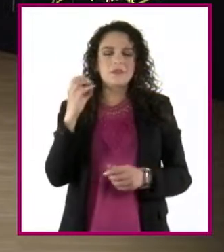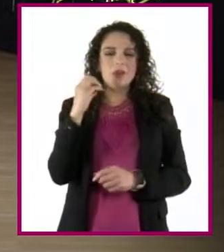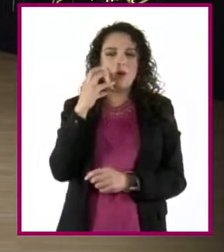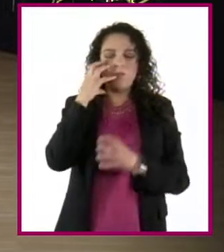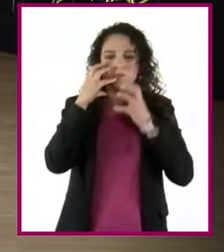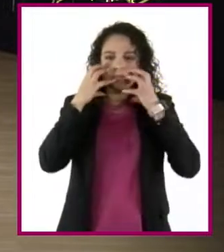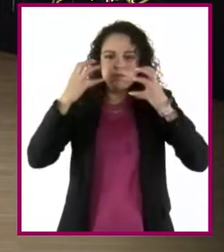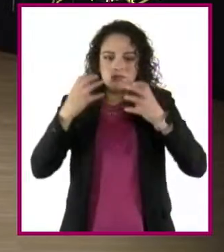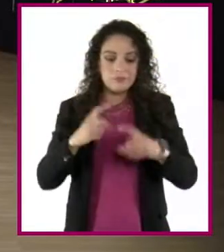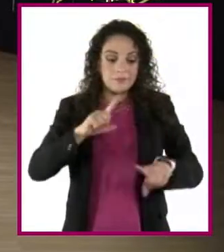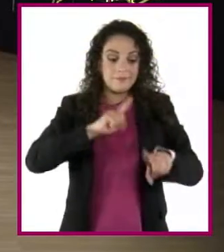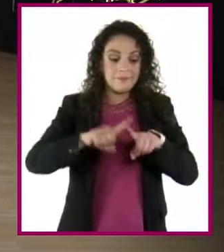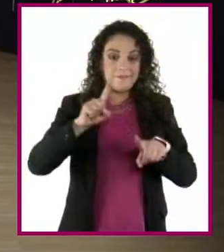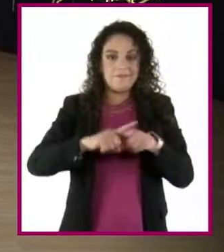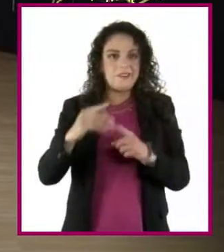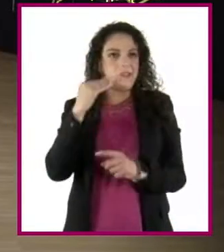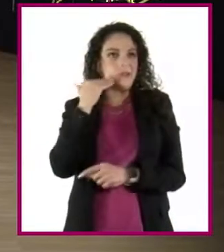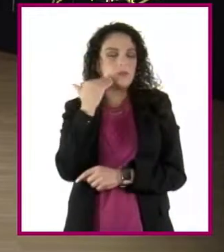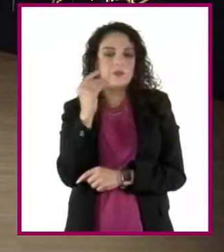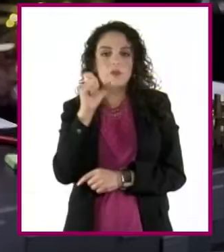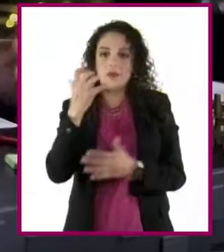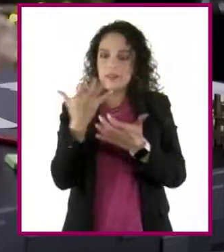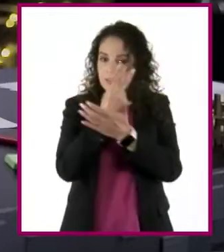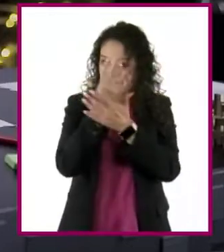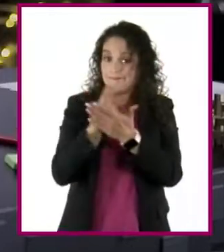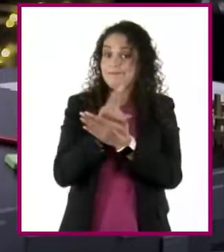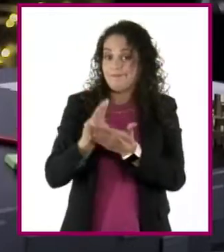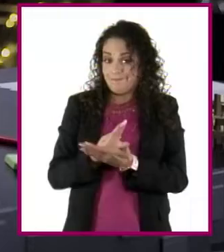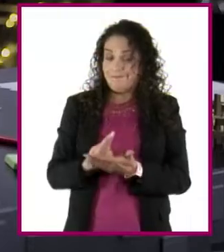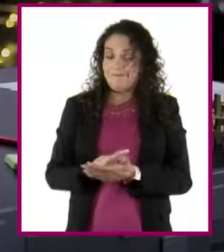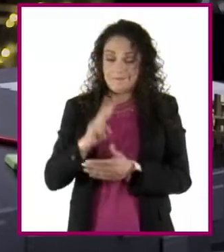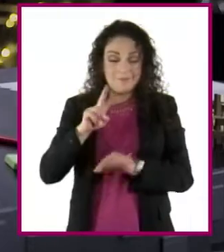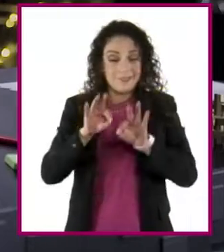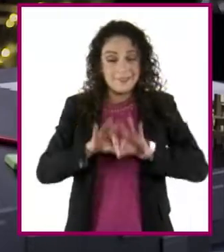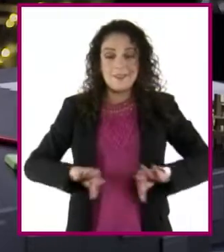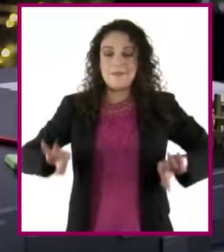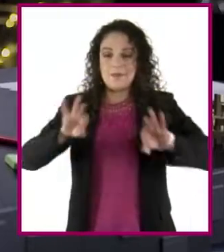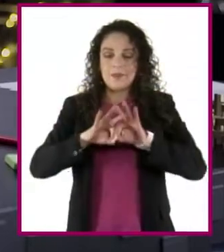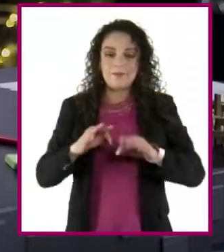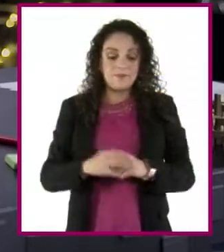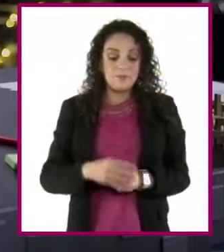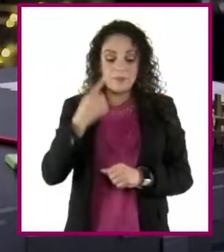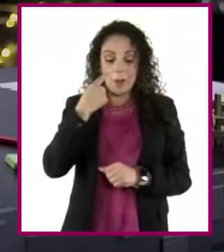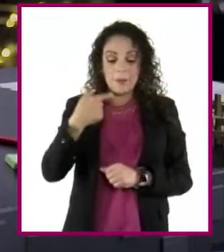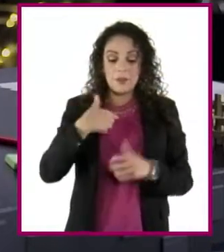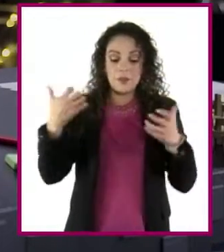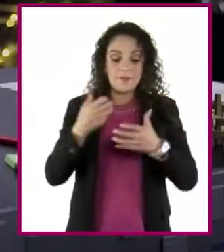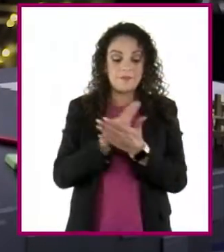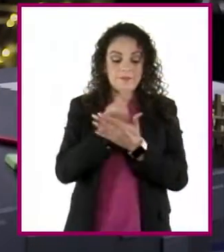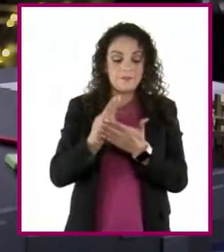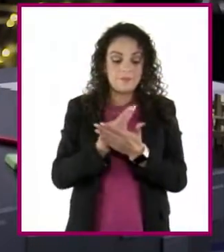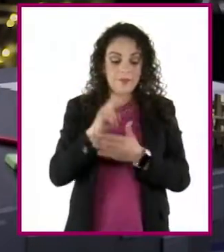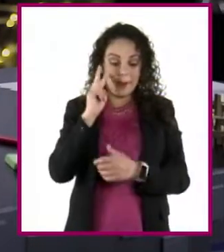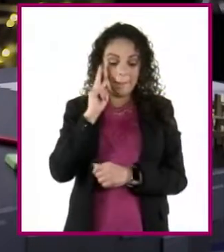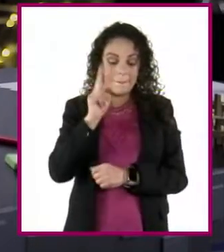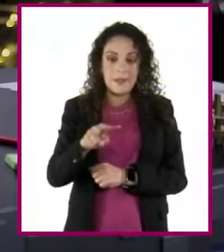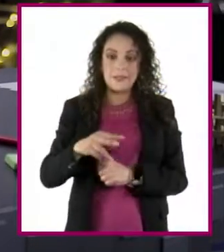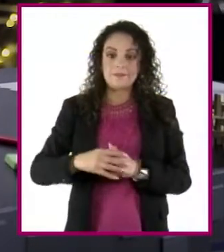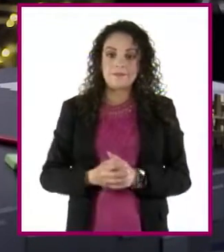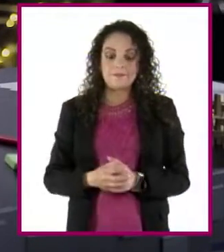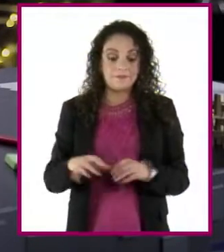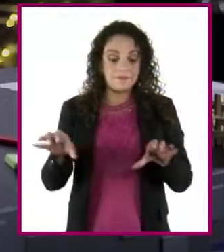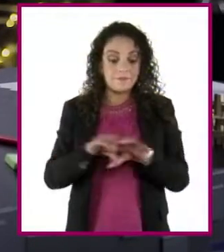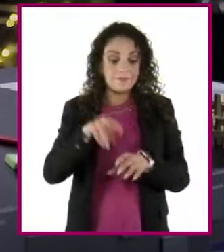tipo de deformidades cuando dibujamos, sí. Mira el dibujo que hice, Dimara. Miren cómo